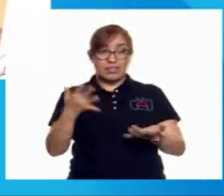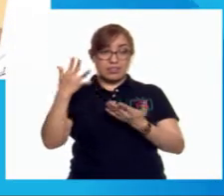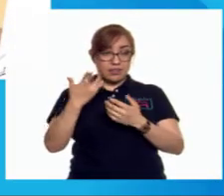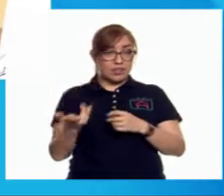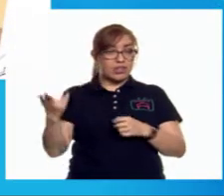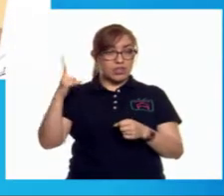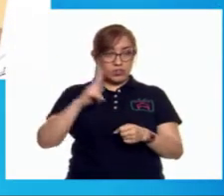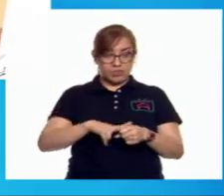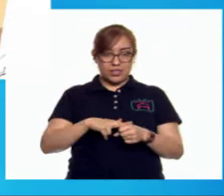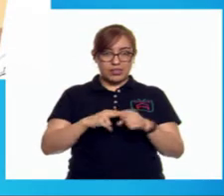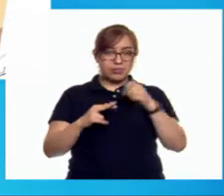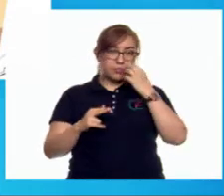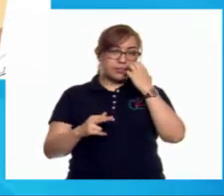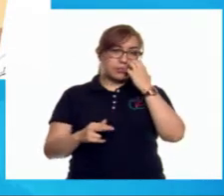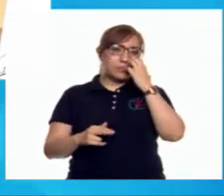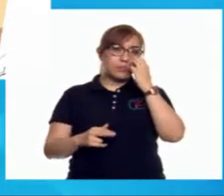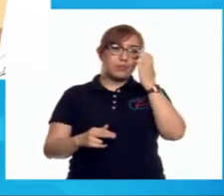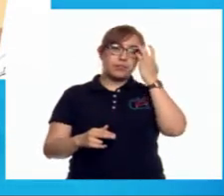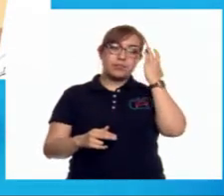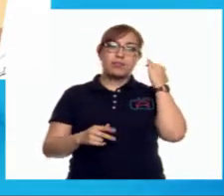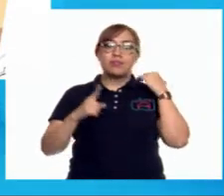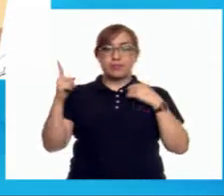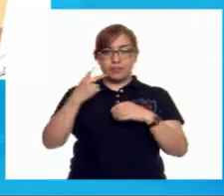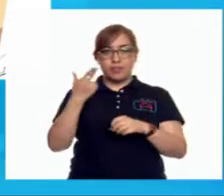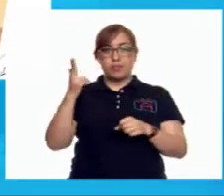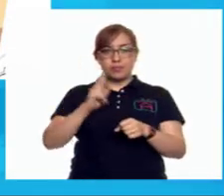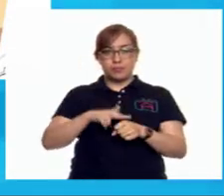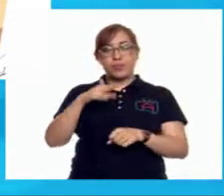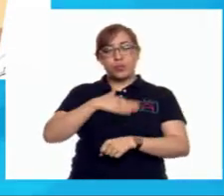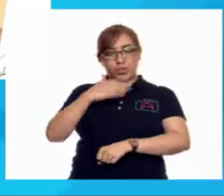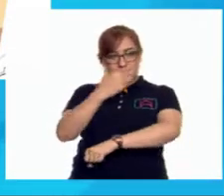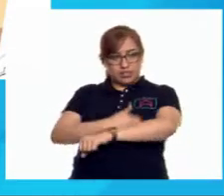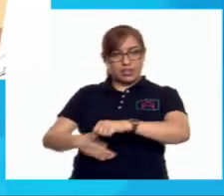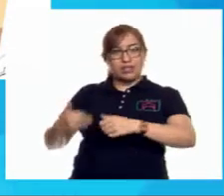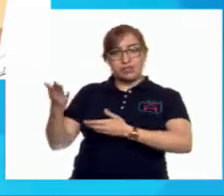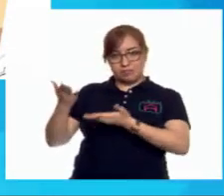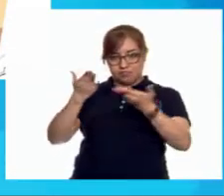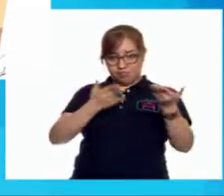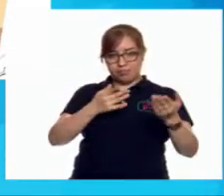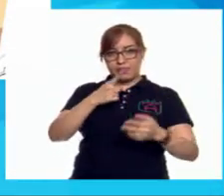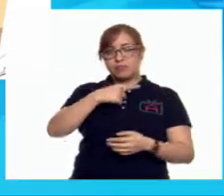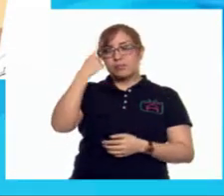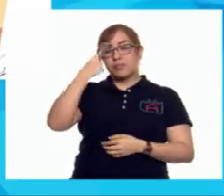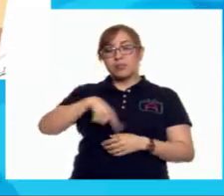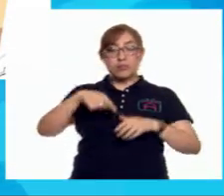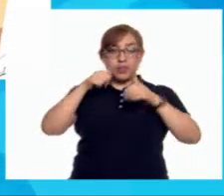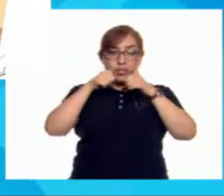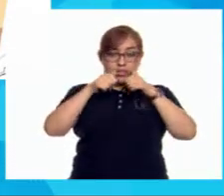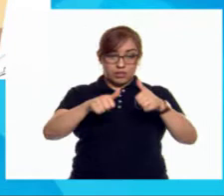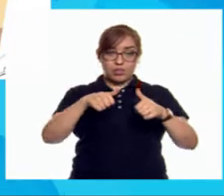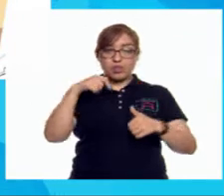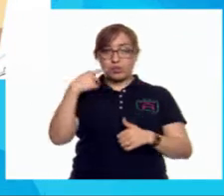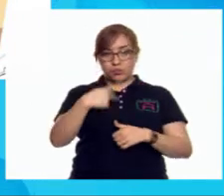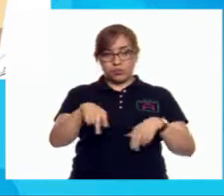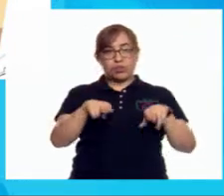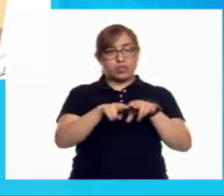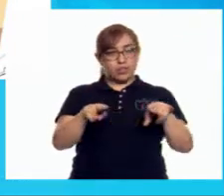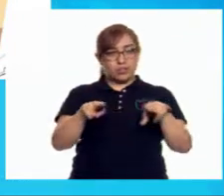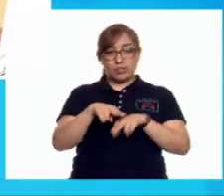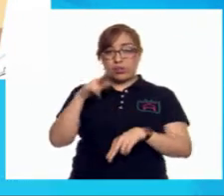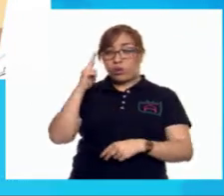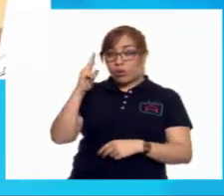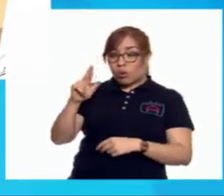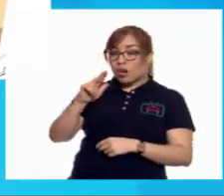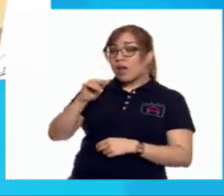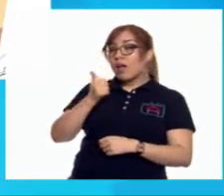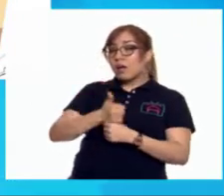el hospital. Buenas tardes, señora. Vamos a pasar para que atiendan a su nieto. Ay, hola, amor. ¿Qué